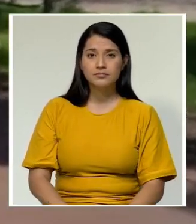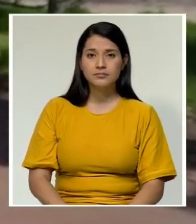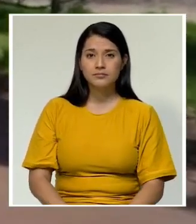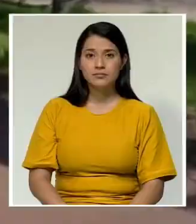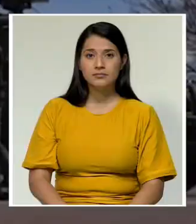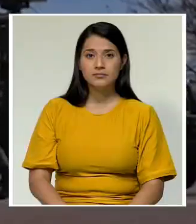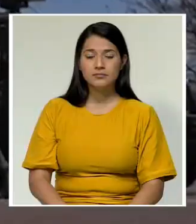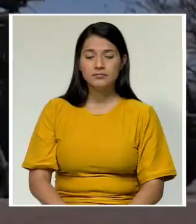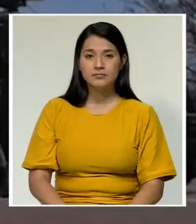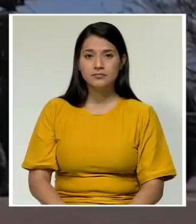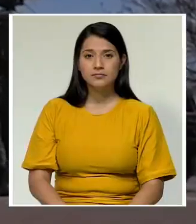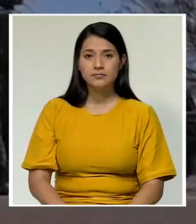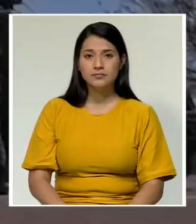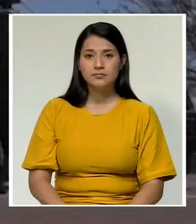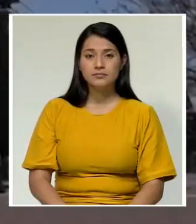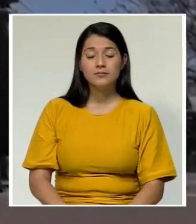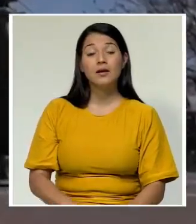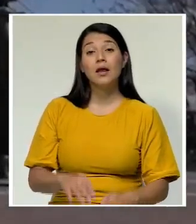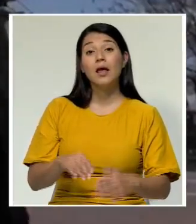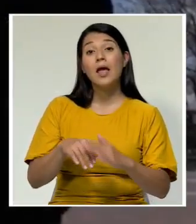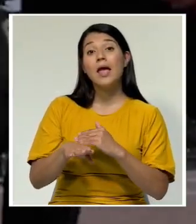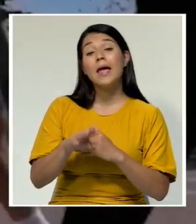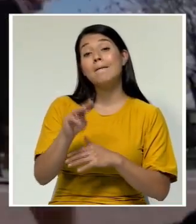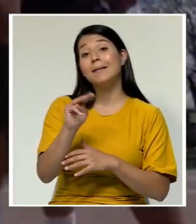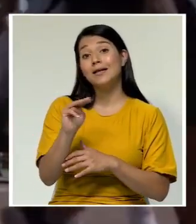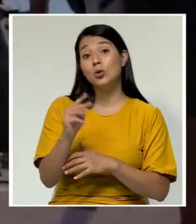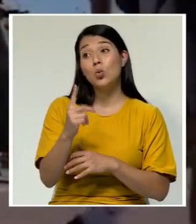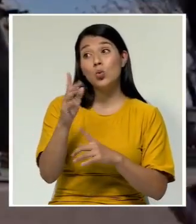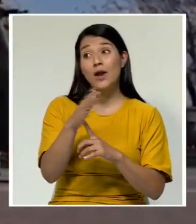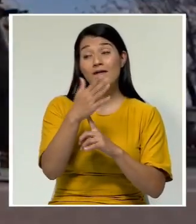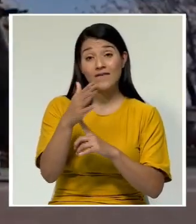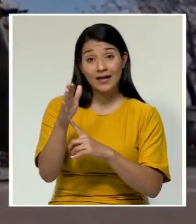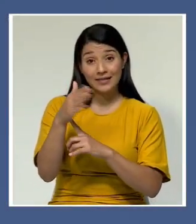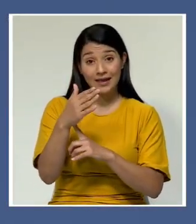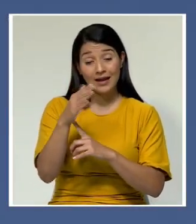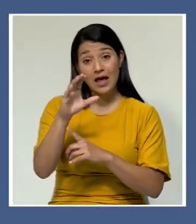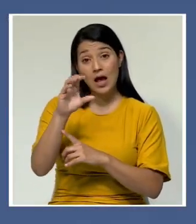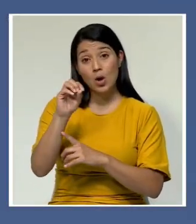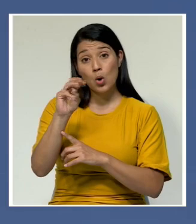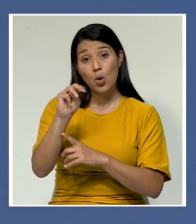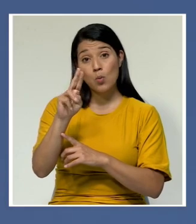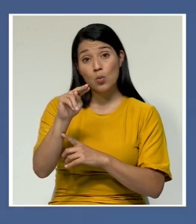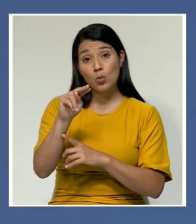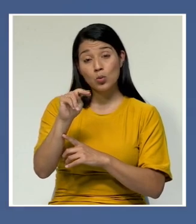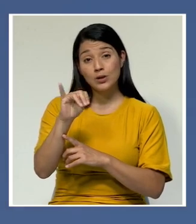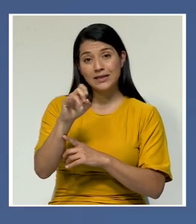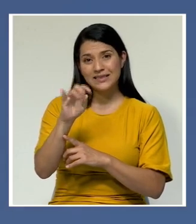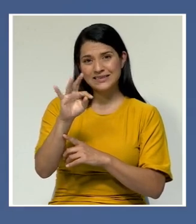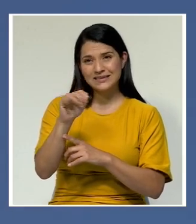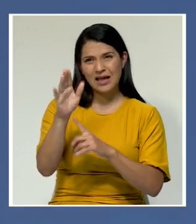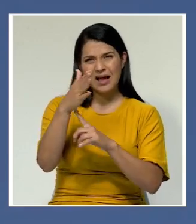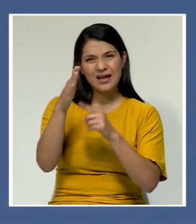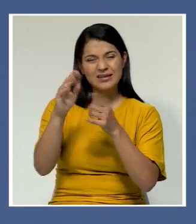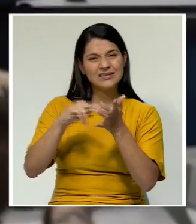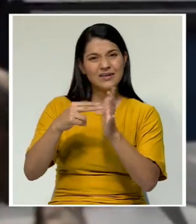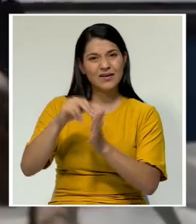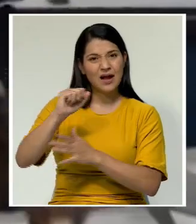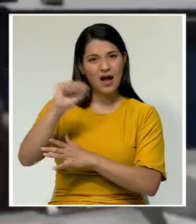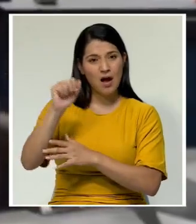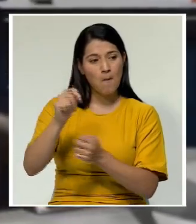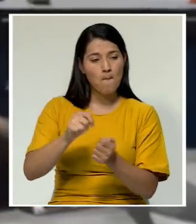La variante Omicron se detectó por primera vez en el sur de África en noviembre del año pasado y se extendió rápidamente por todo el